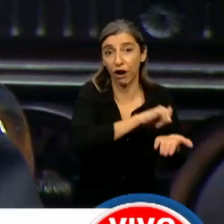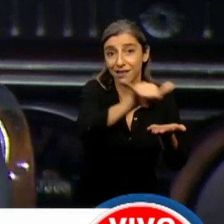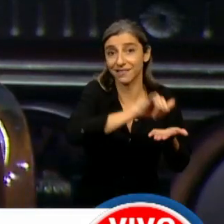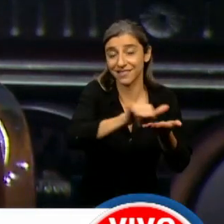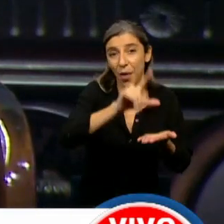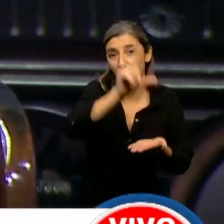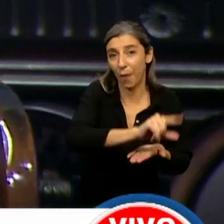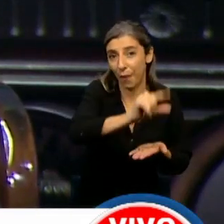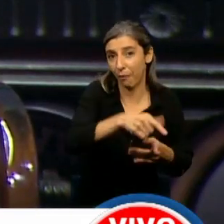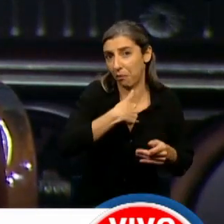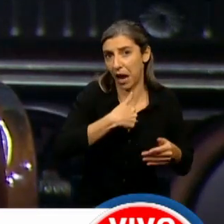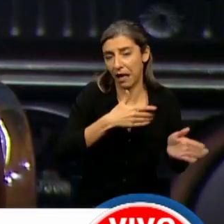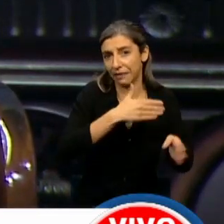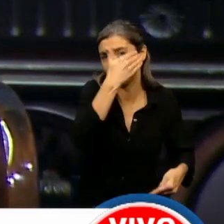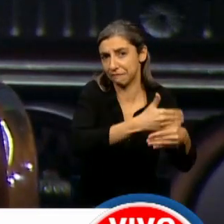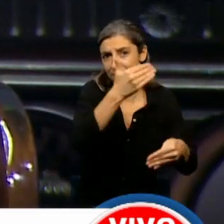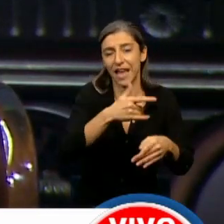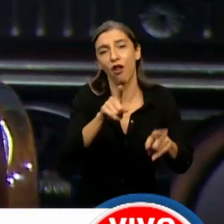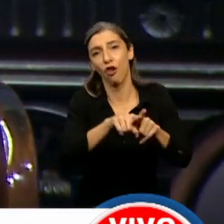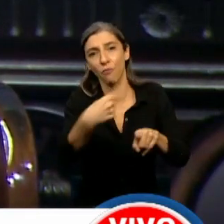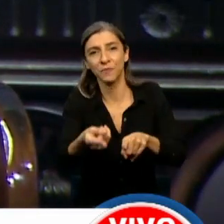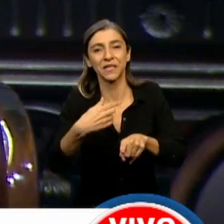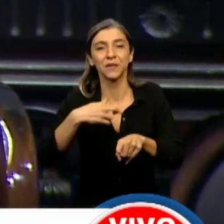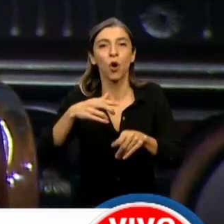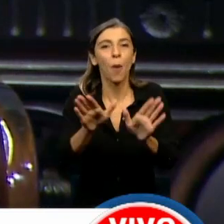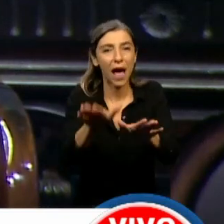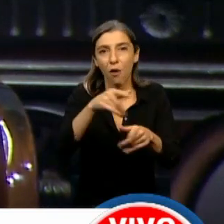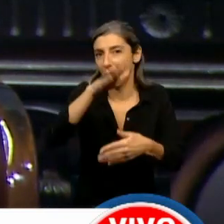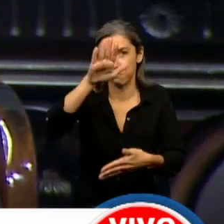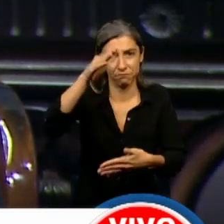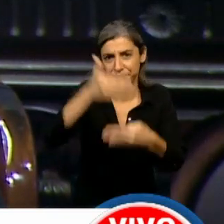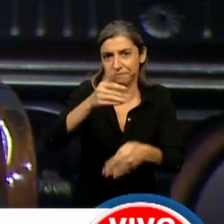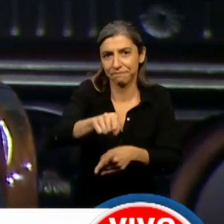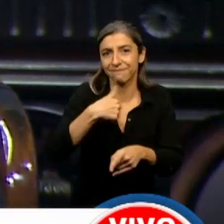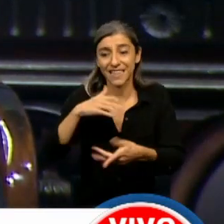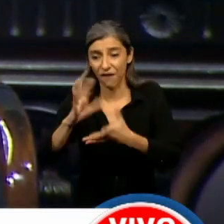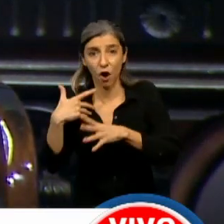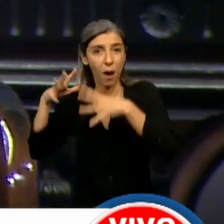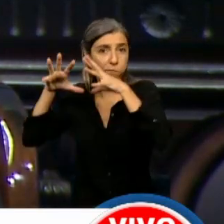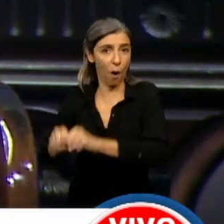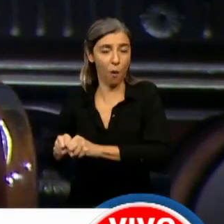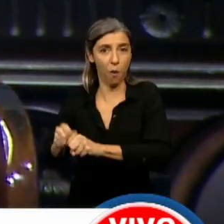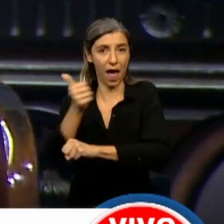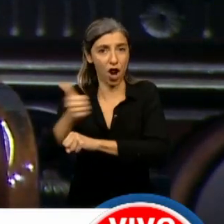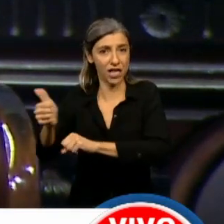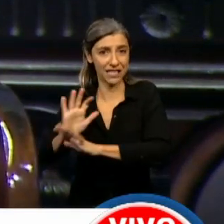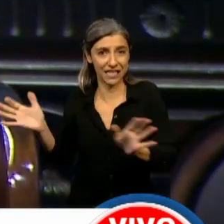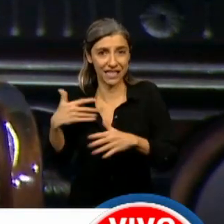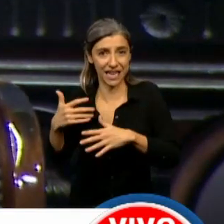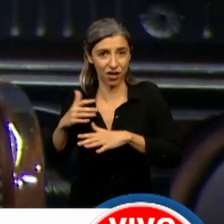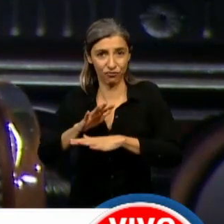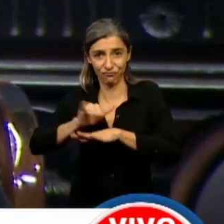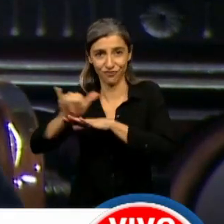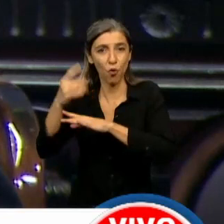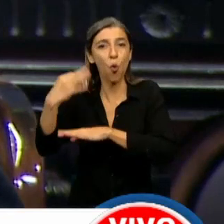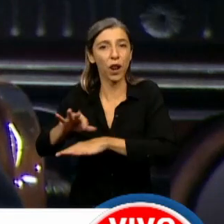del aeropuerto del Palomar han generado ese mecanismo de monopolio. Mire,